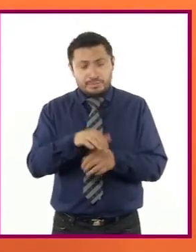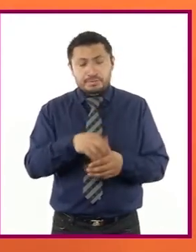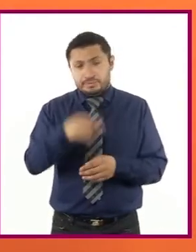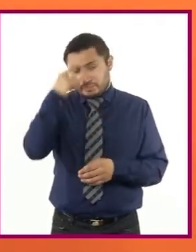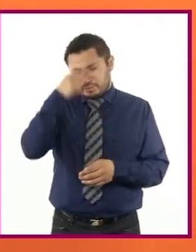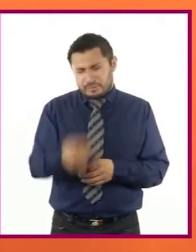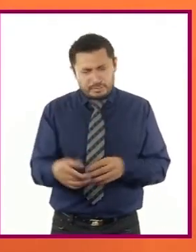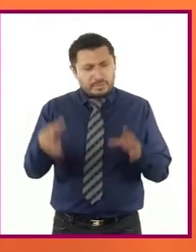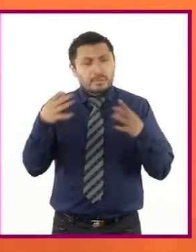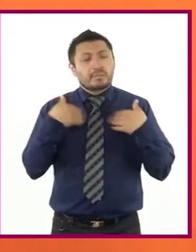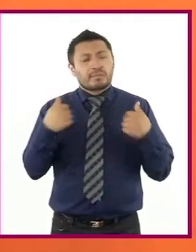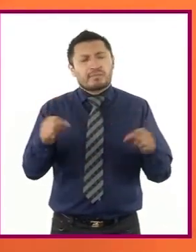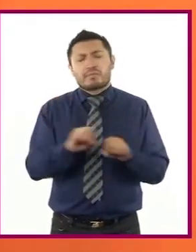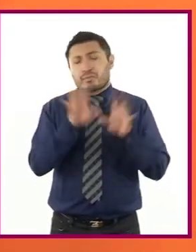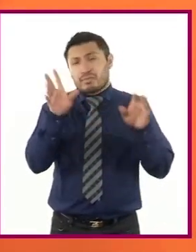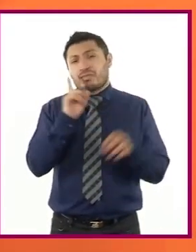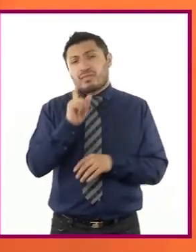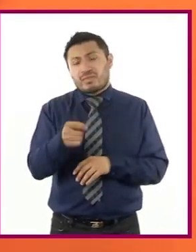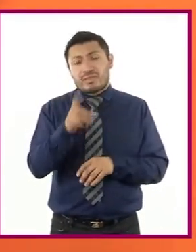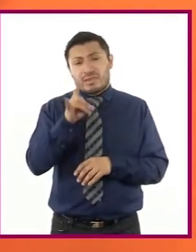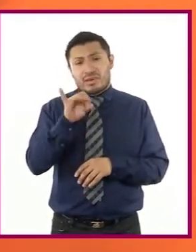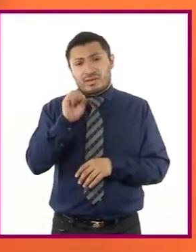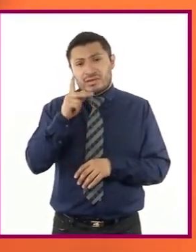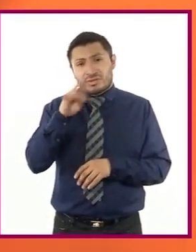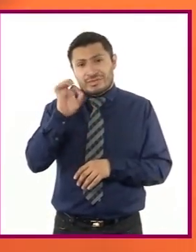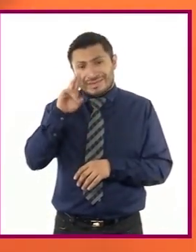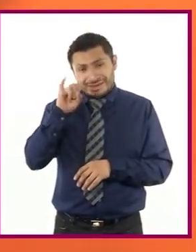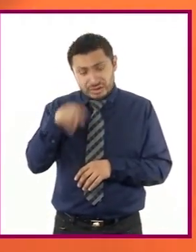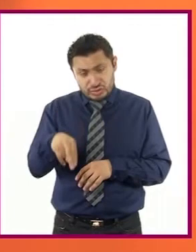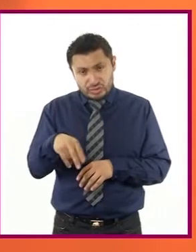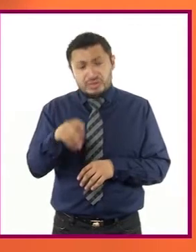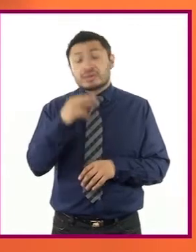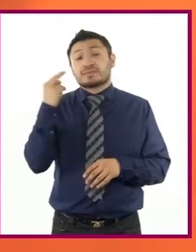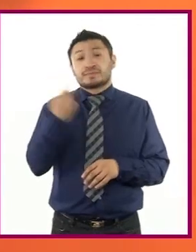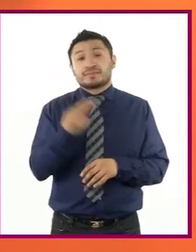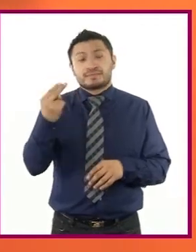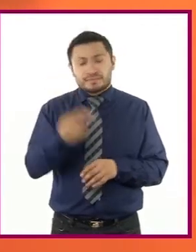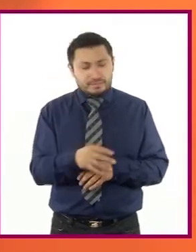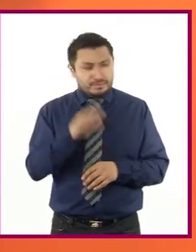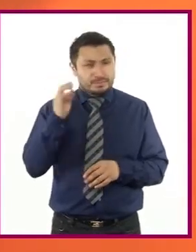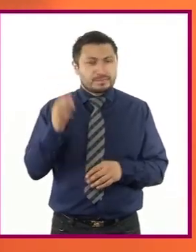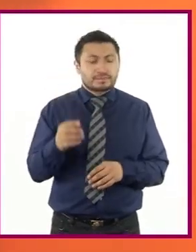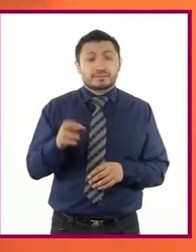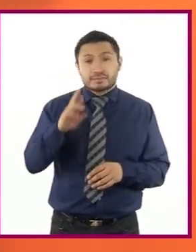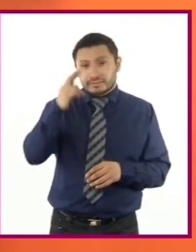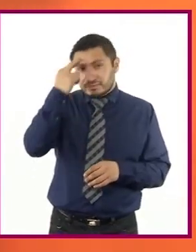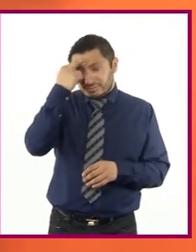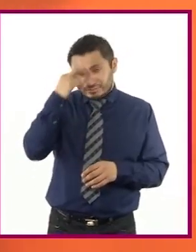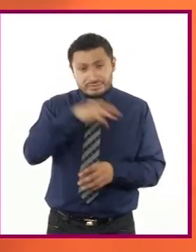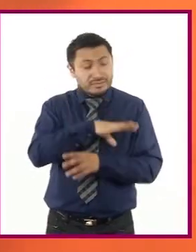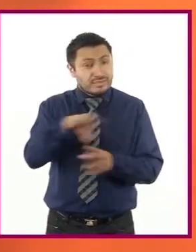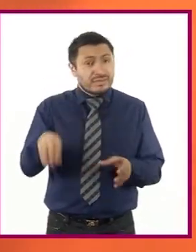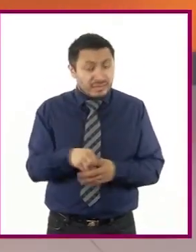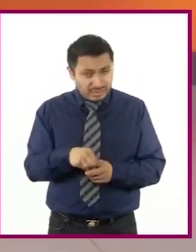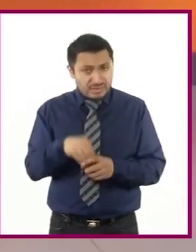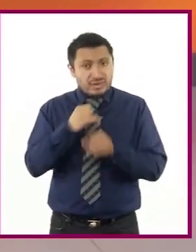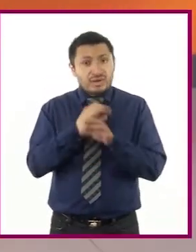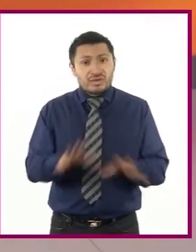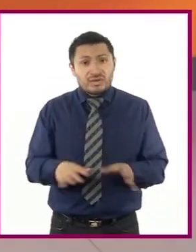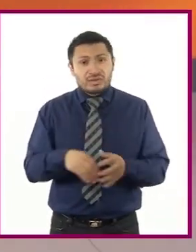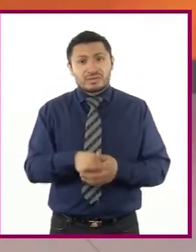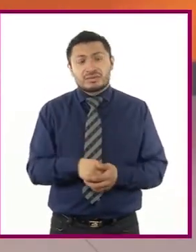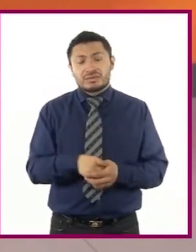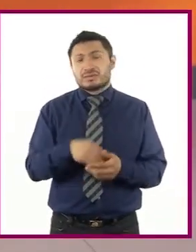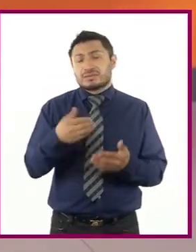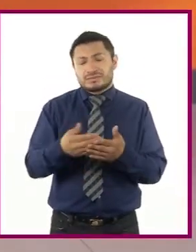realidad sobre la dispersión de un conjunto de datos, es necesario considerar la totalidad de los datos. Como